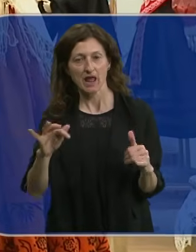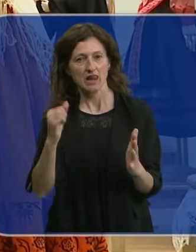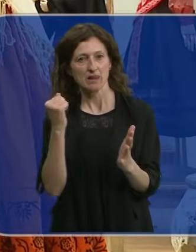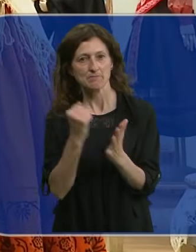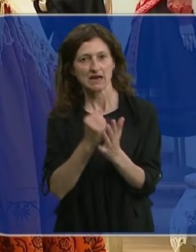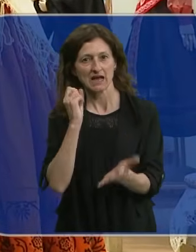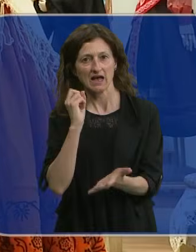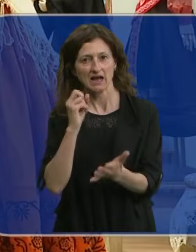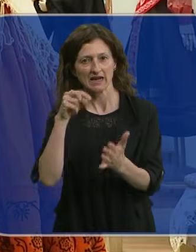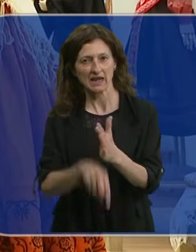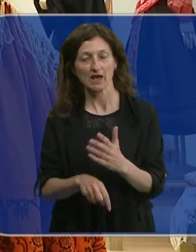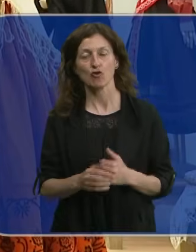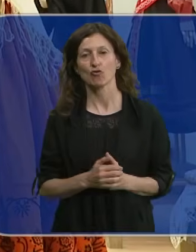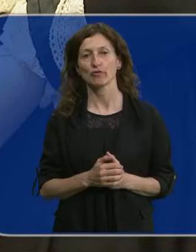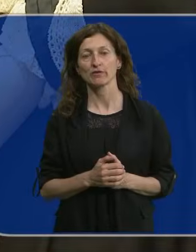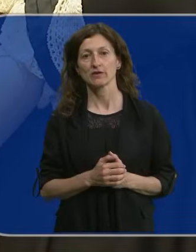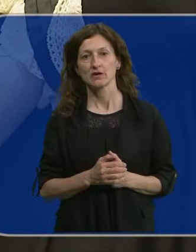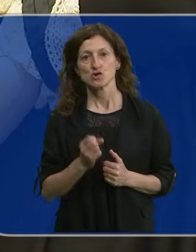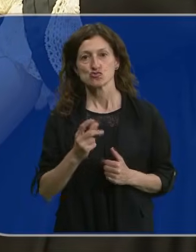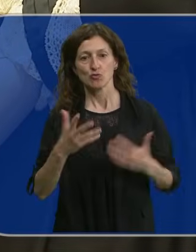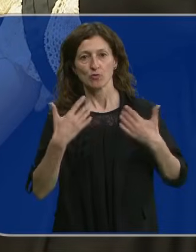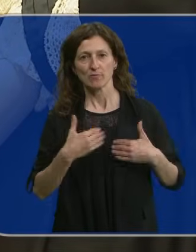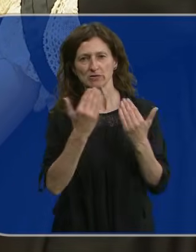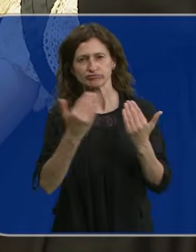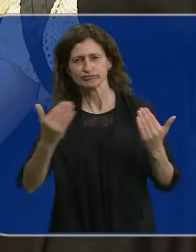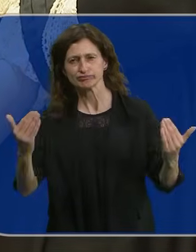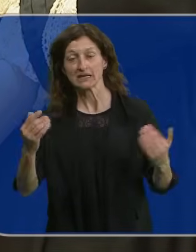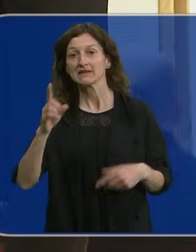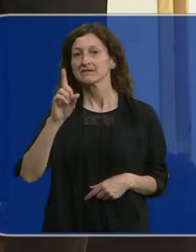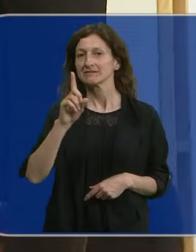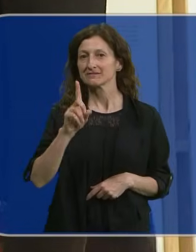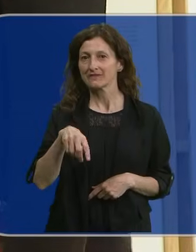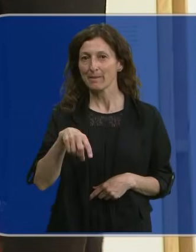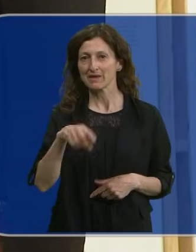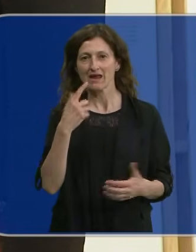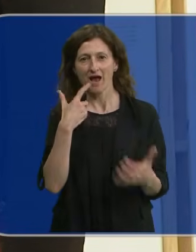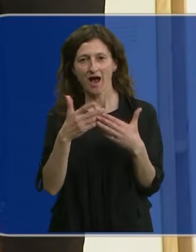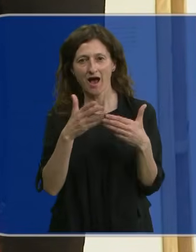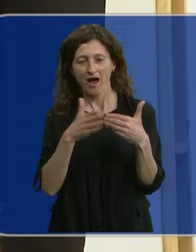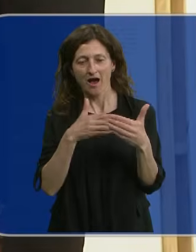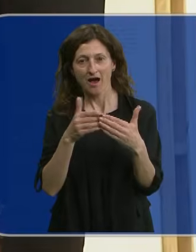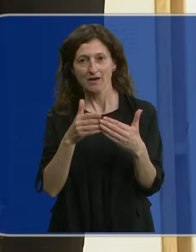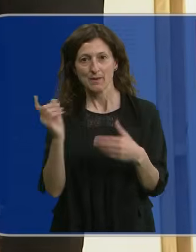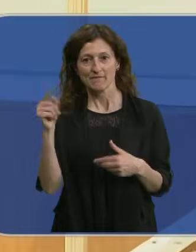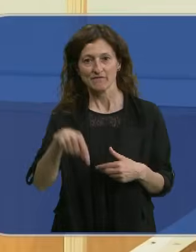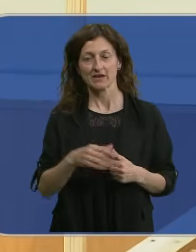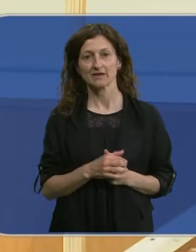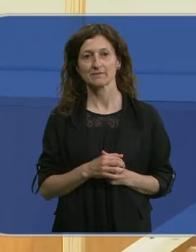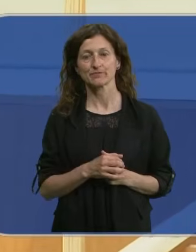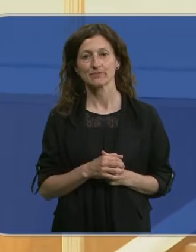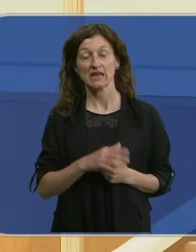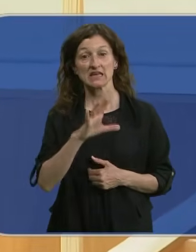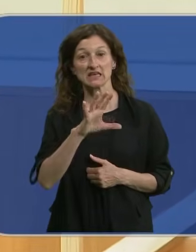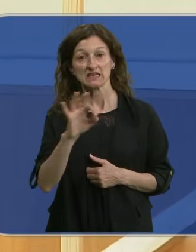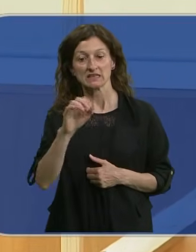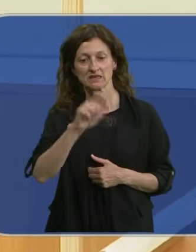marcado por los récords, no solo con el número de conjuntos expuestos, también con los artesanos que estarán presentes o las más